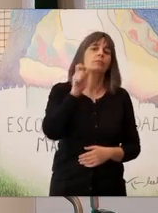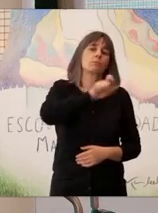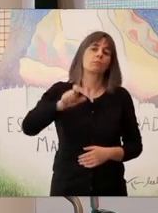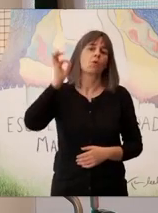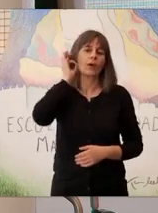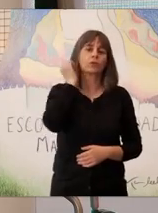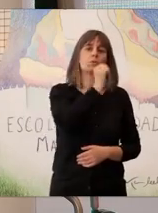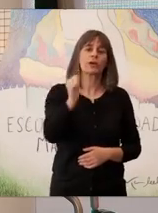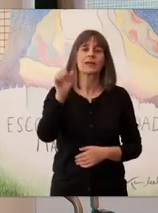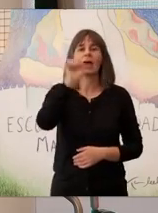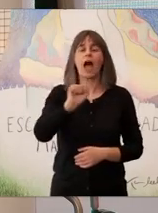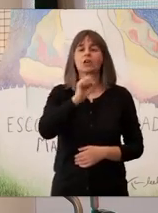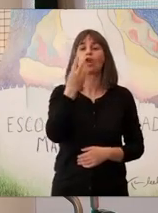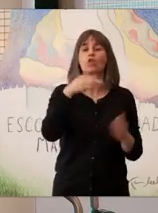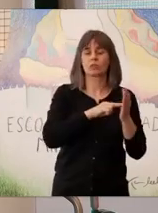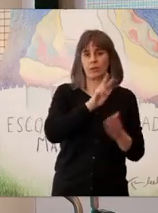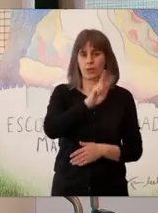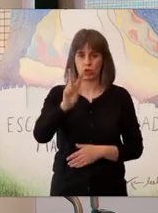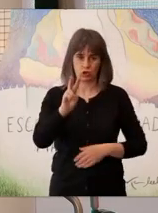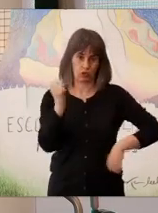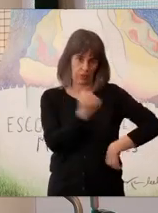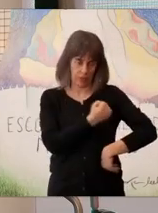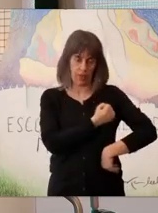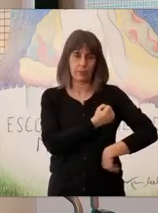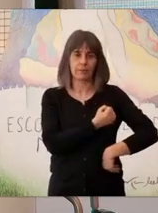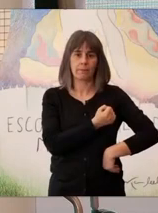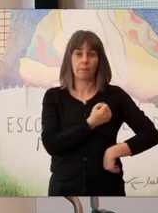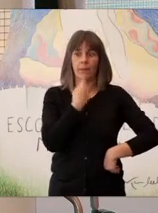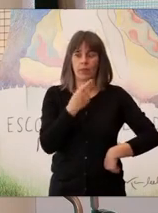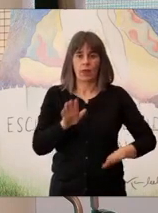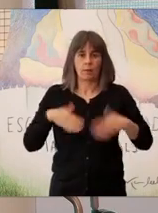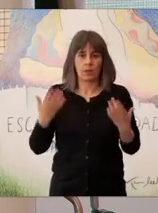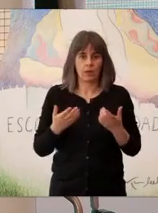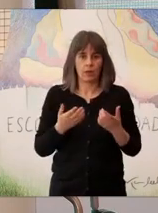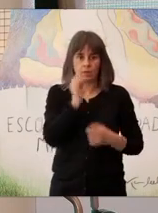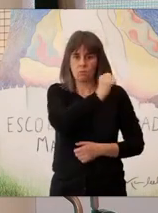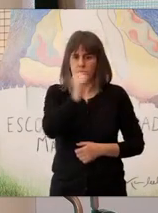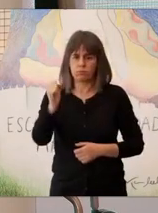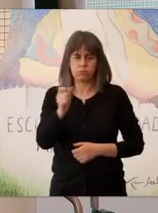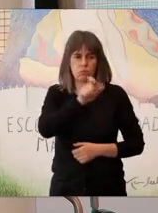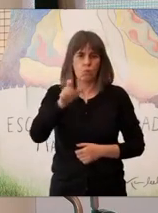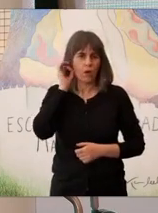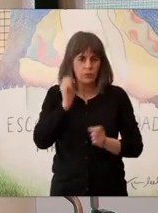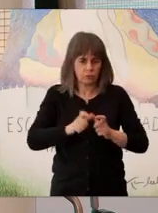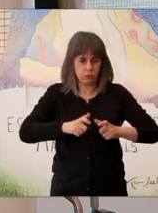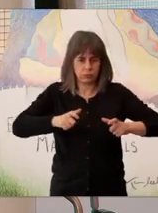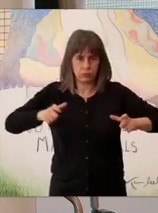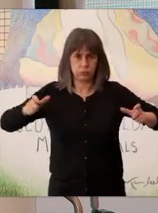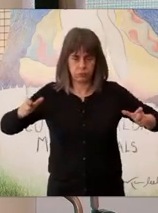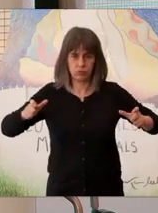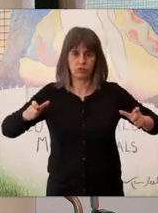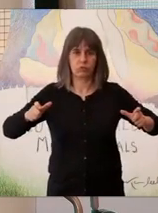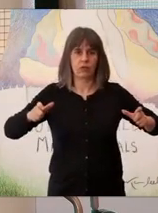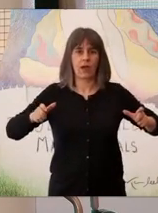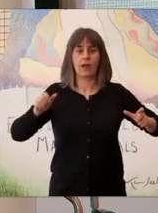2022. Todo el mundo dijo, wow, se ha producido un incremento enorme, ¿qué es lo que ha pasado? Más que incremento fue una concentración de